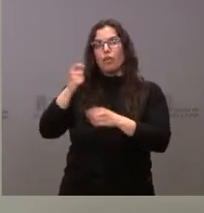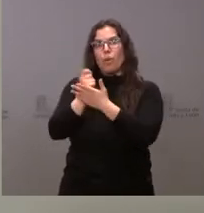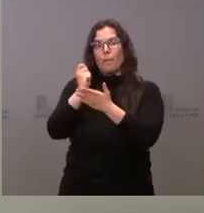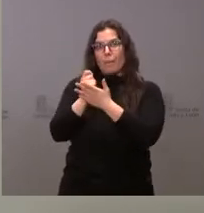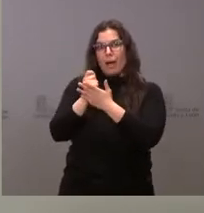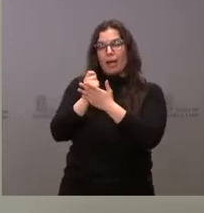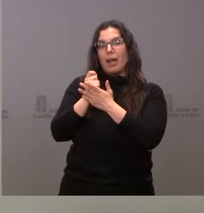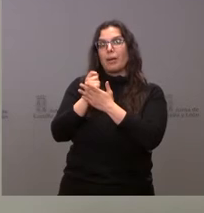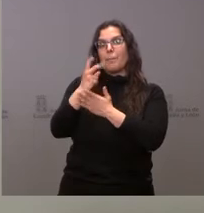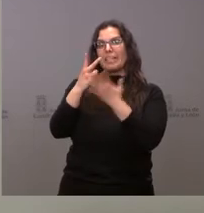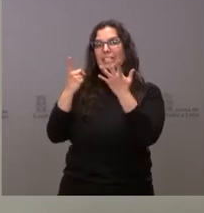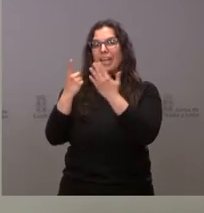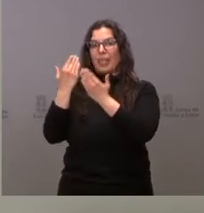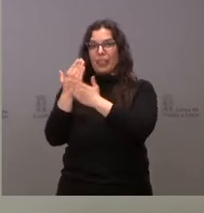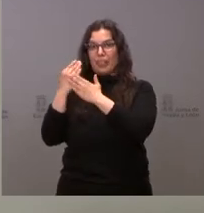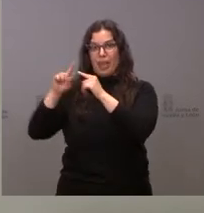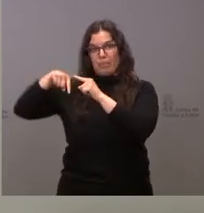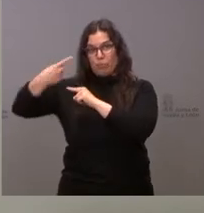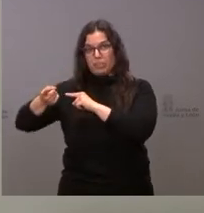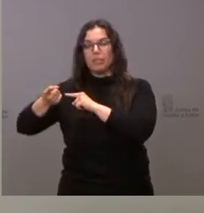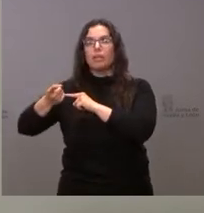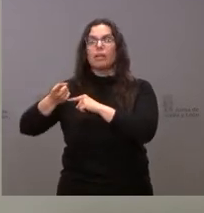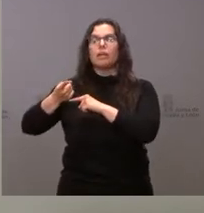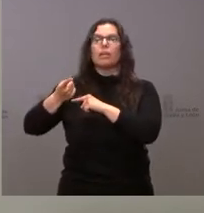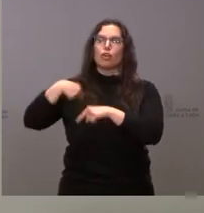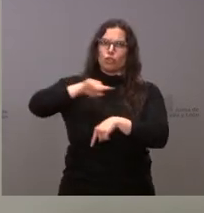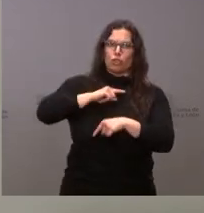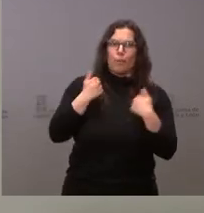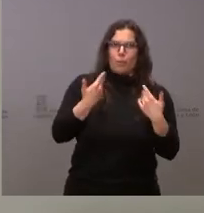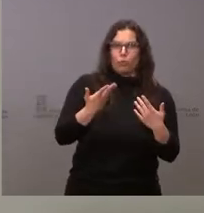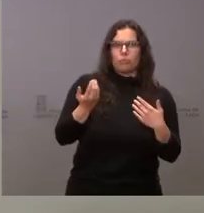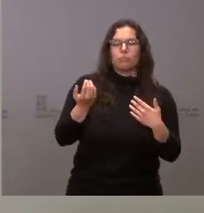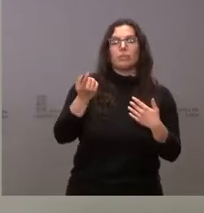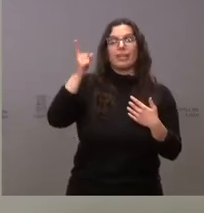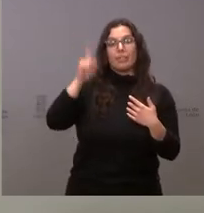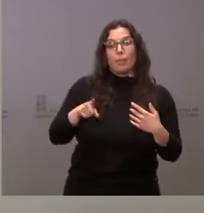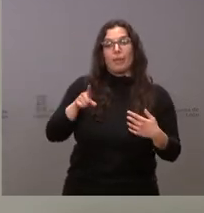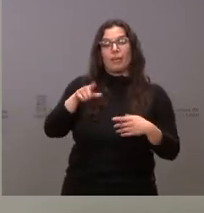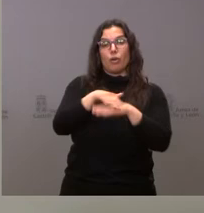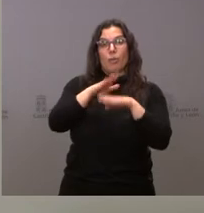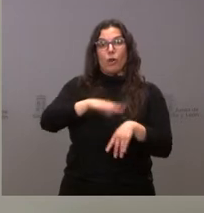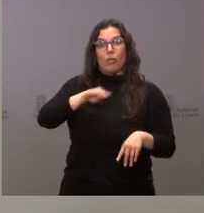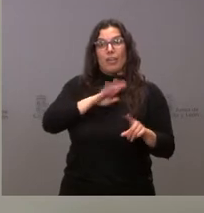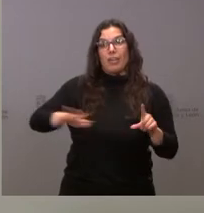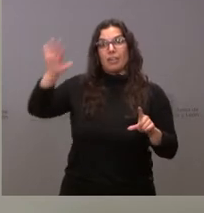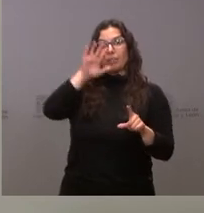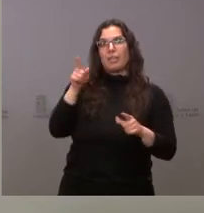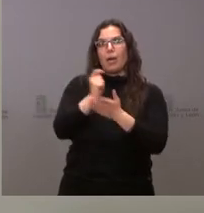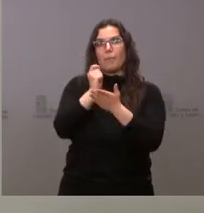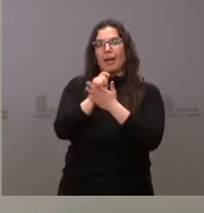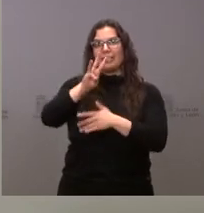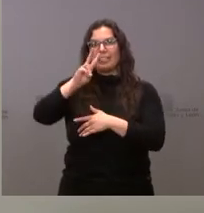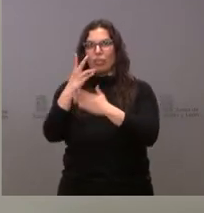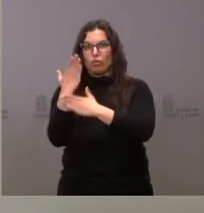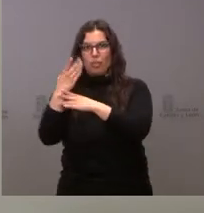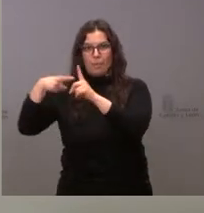y también inferior al que tiene la administración central del estado 32 días o al que tiene de media